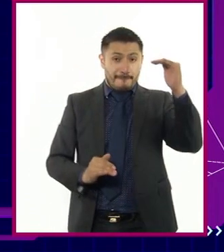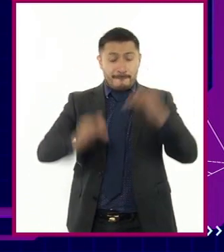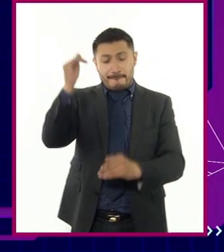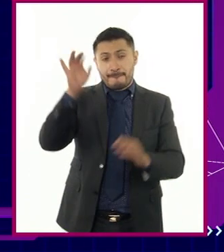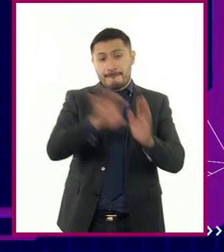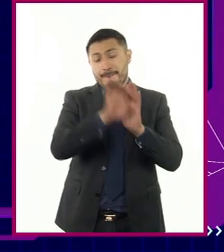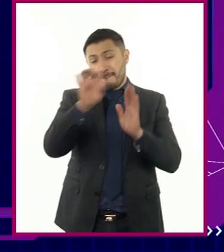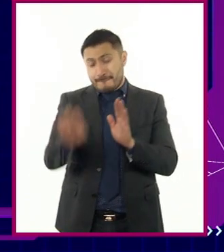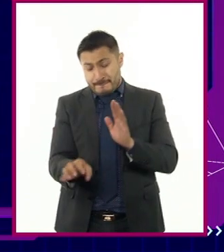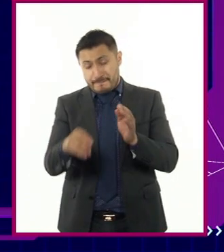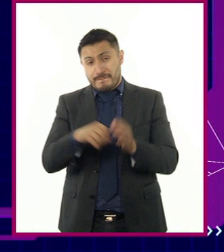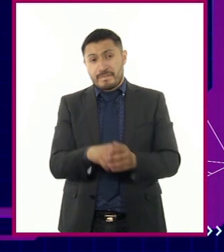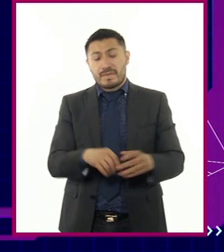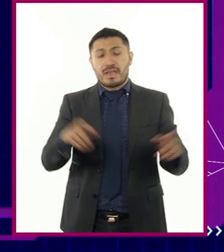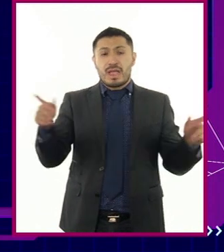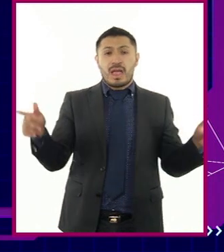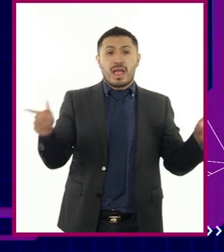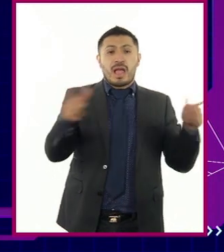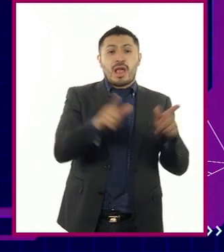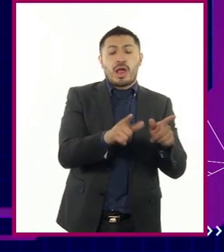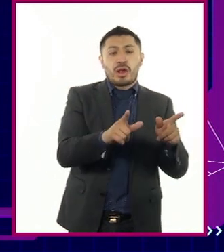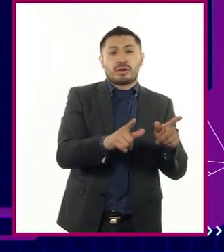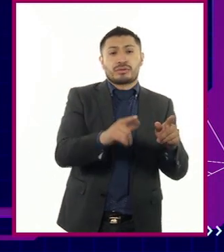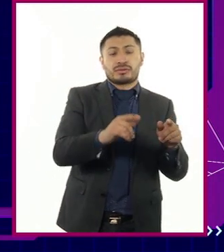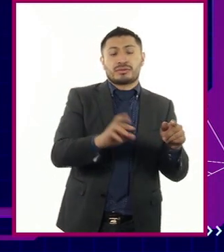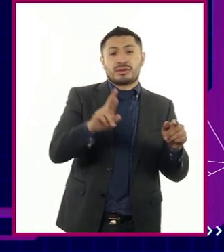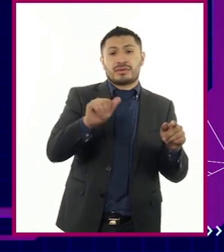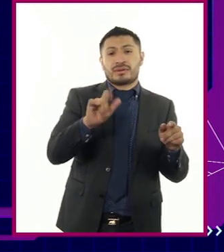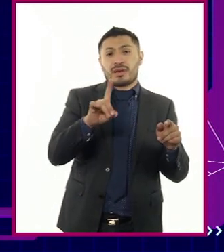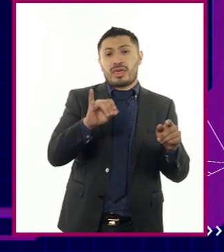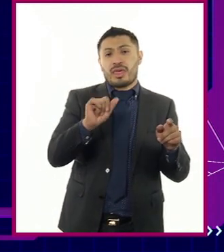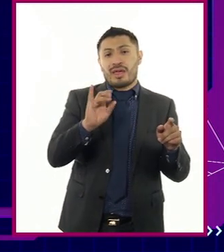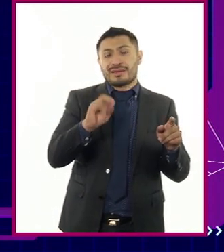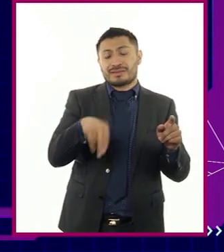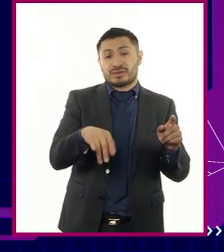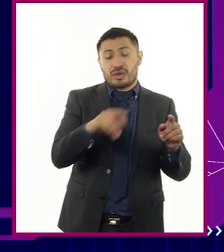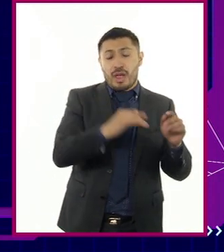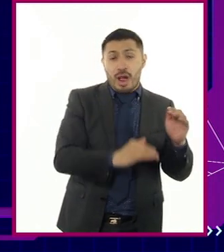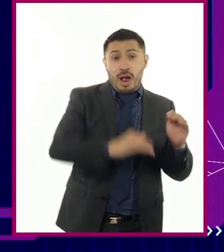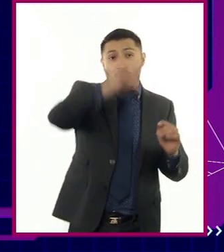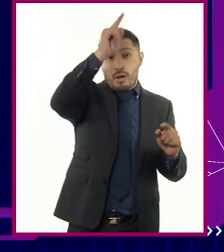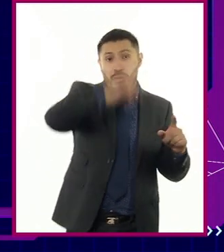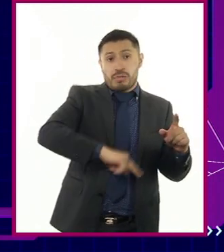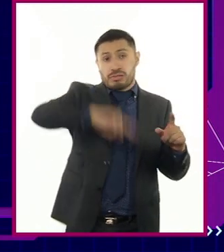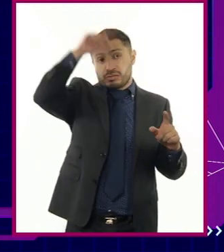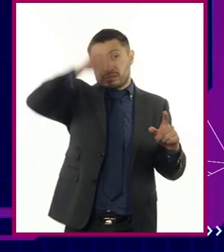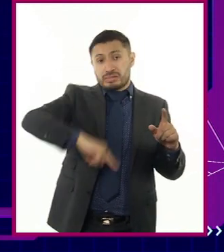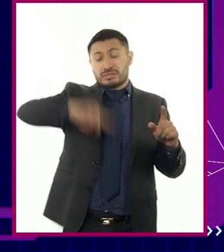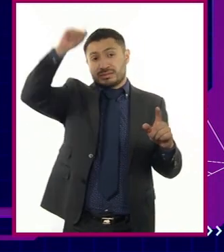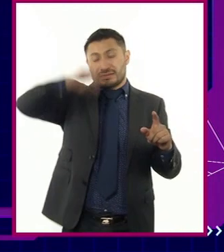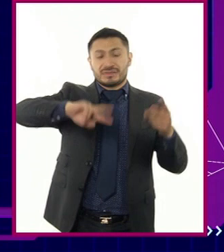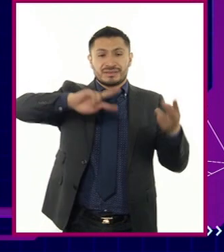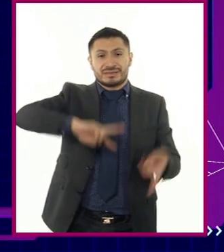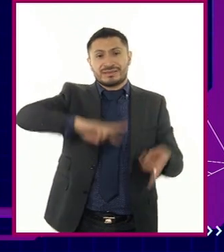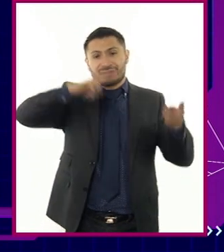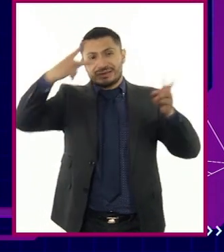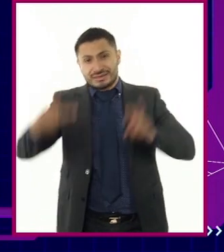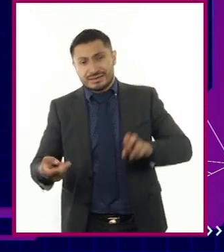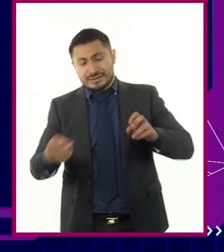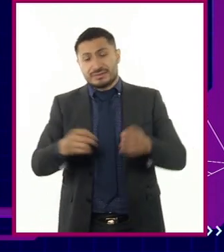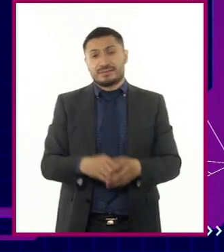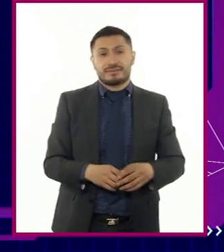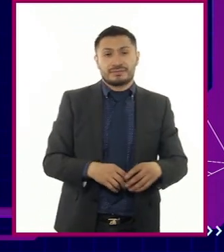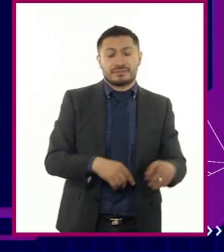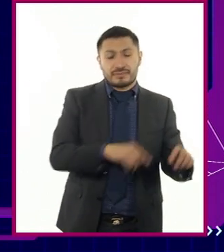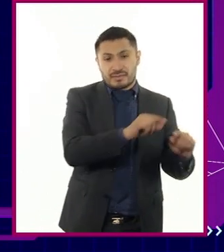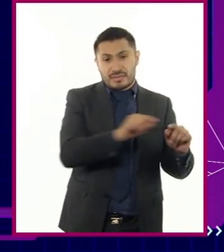más corta sea la longitud de la onda, la radiación electromagnética, más alta será la frecuencia, y viceversa. Esta